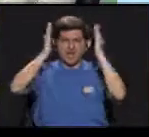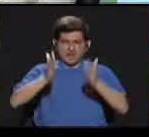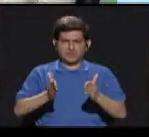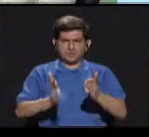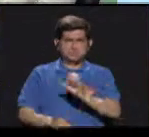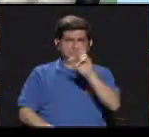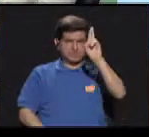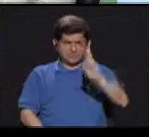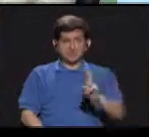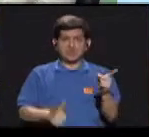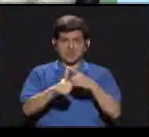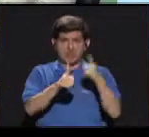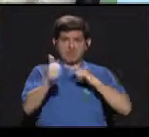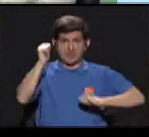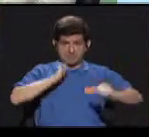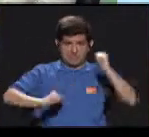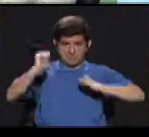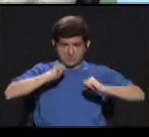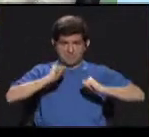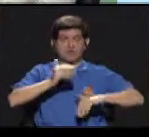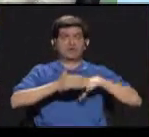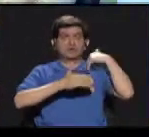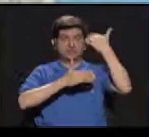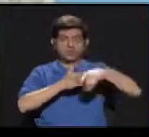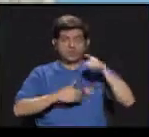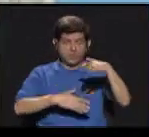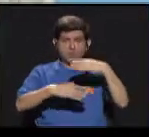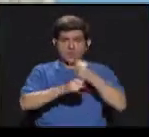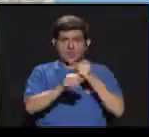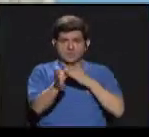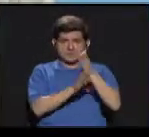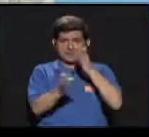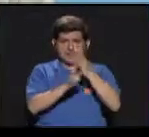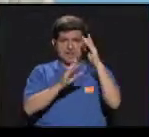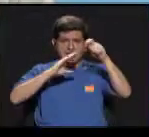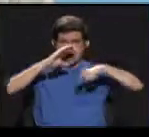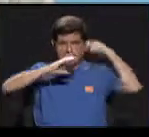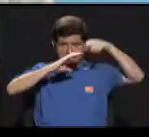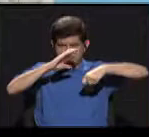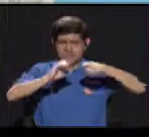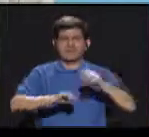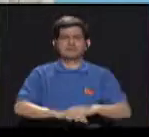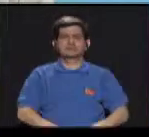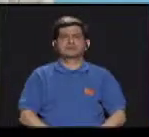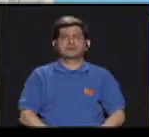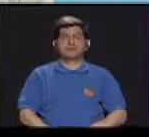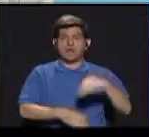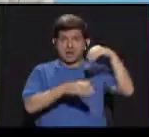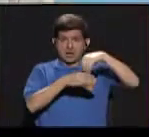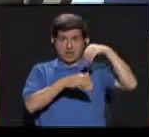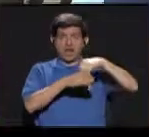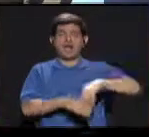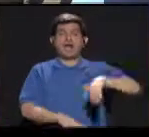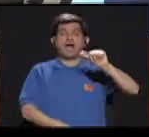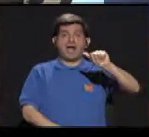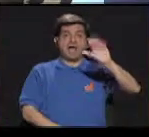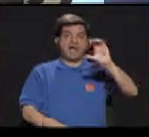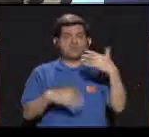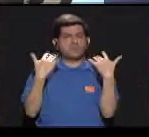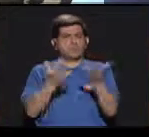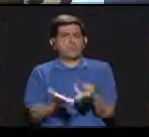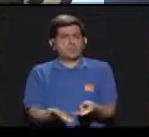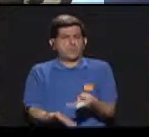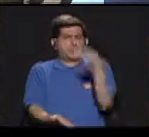actores y actrices costarricenses, primero de teatro y después hizo la carrera en cine, que el aporte de don Alfredo es